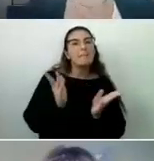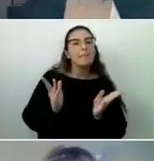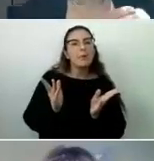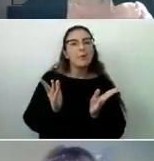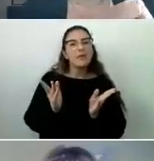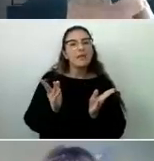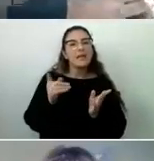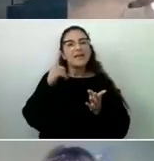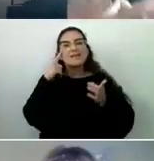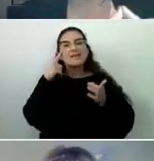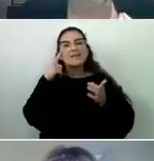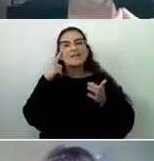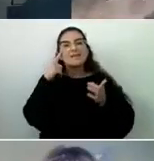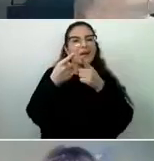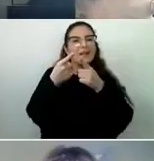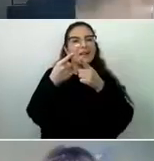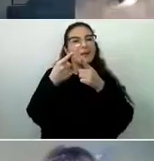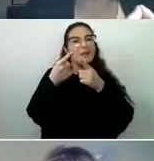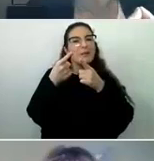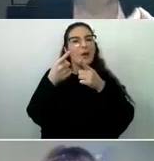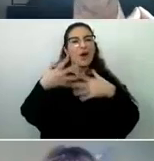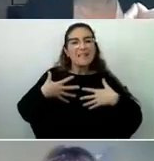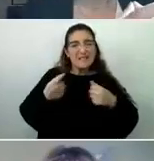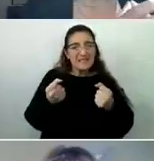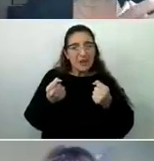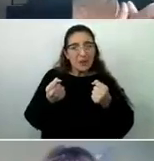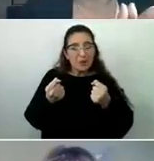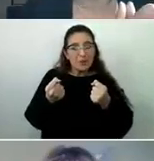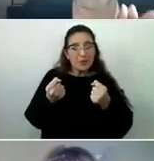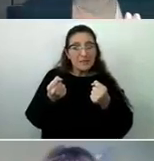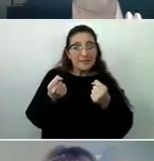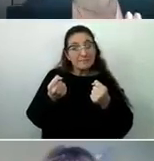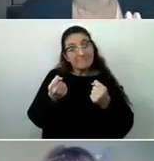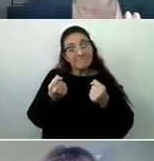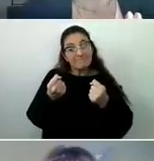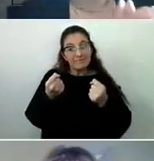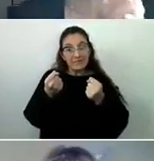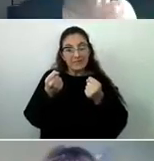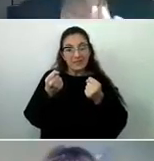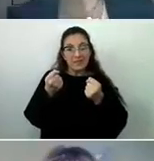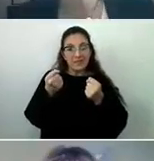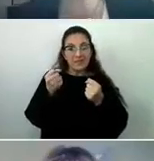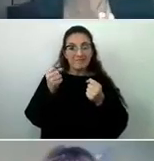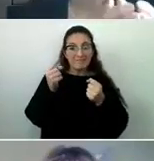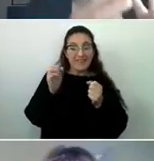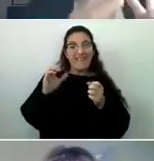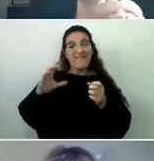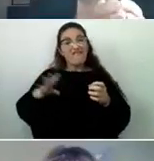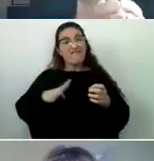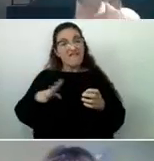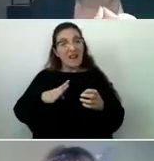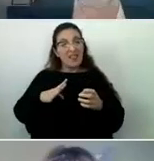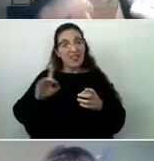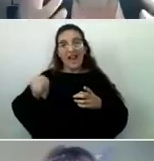una mirada solamente en salud, de una mirada médica, estamos desconociendo las demás